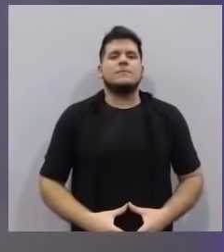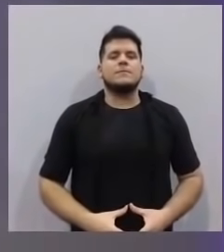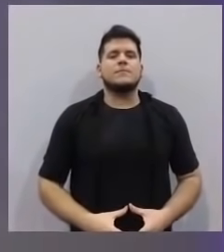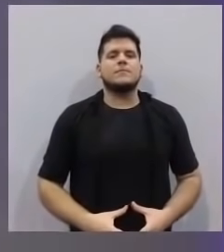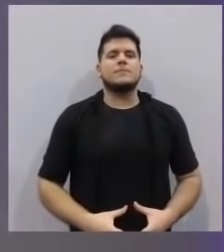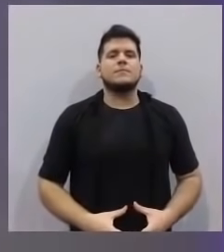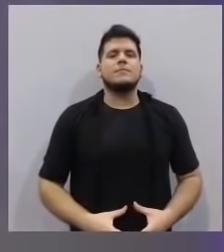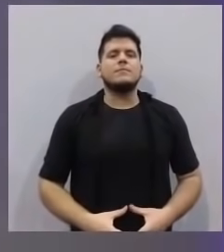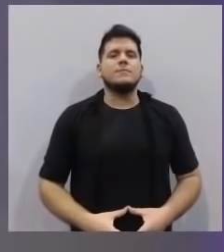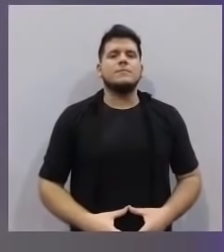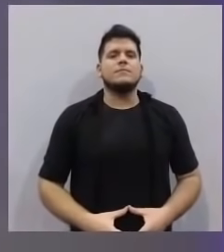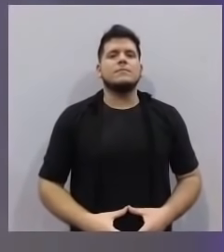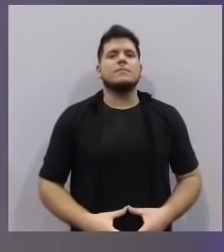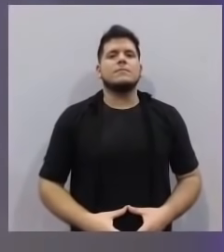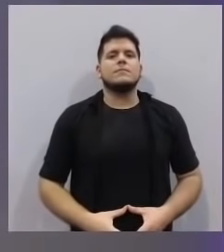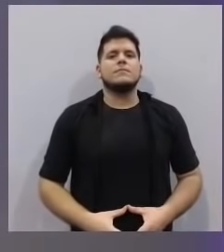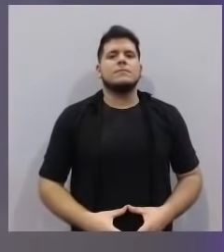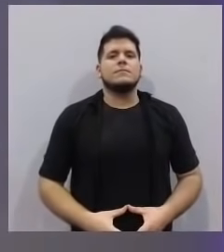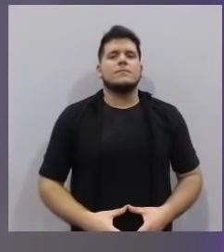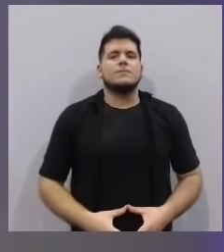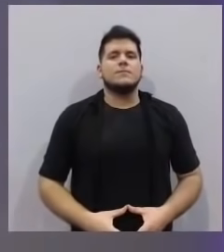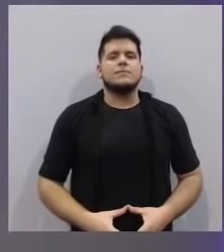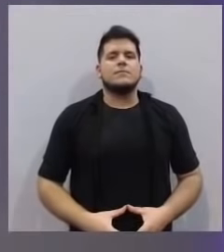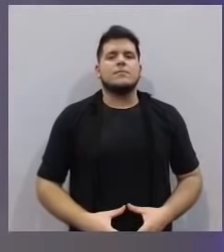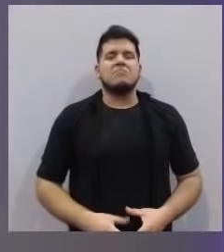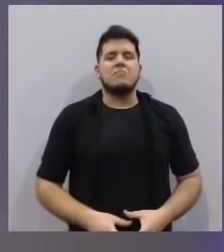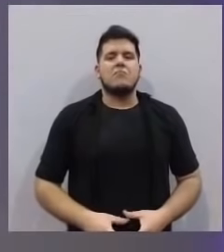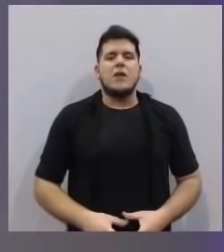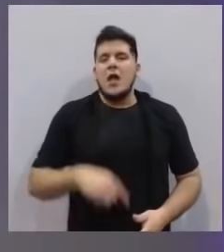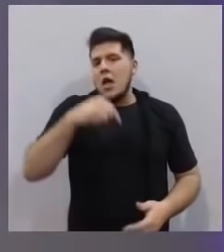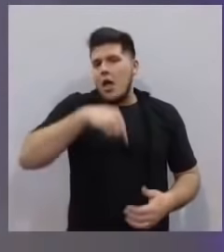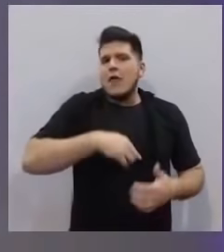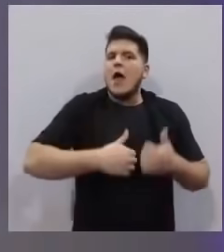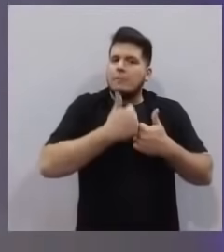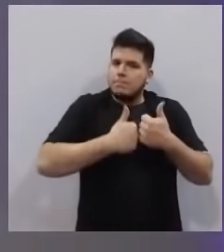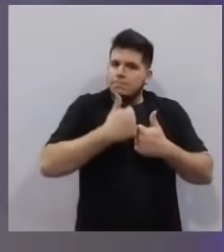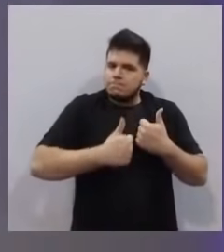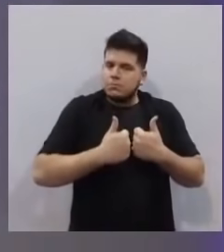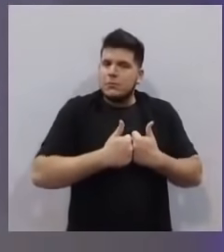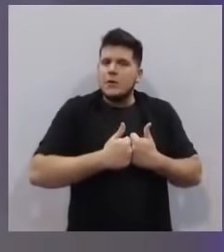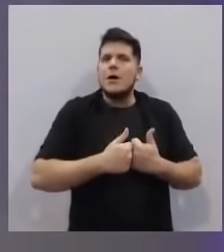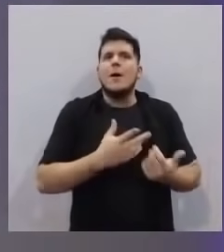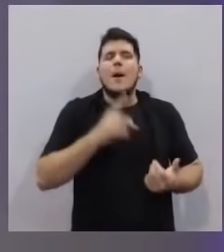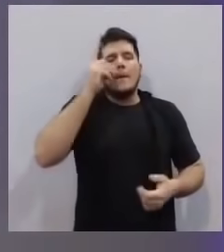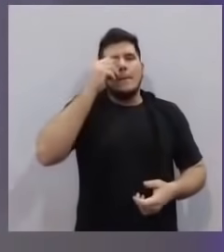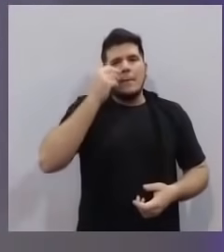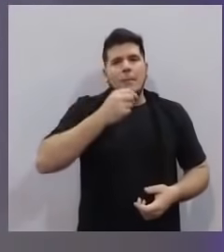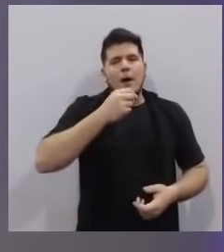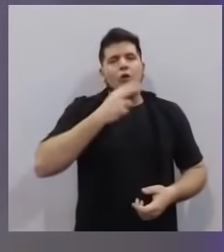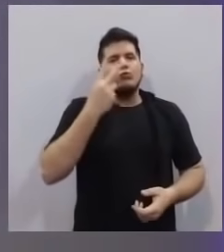quedo pero el que se fue hizo las cosas mal y el que se quedó también hizo algunas cosas mal